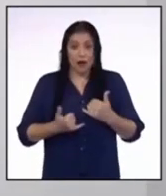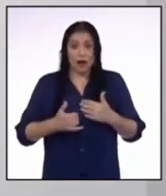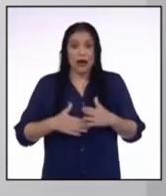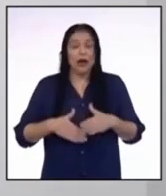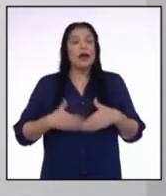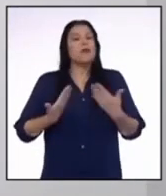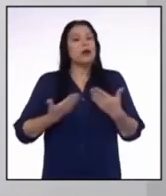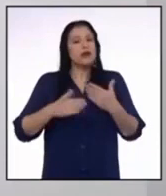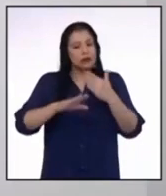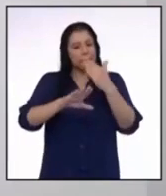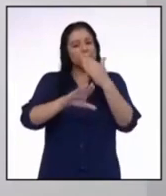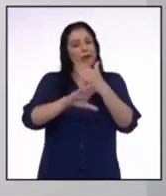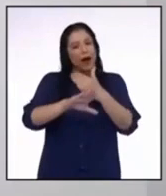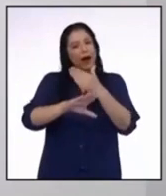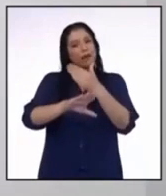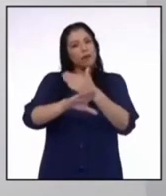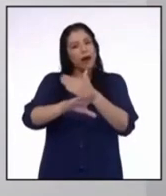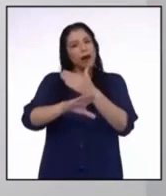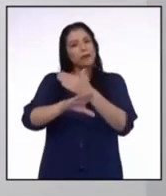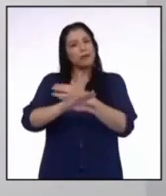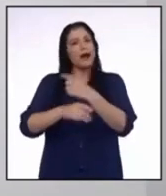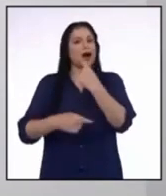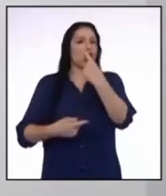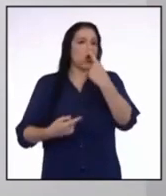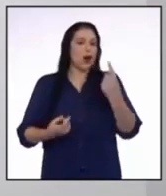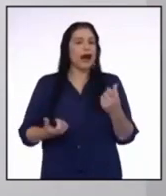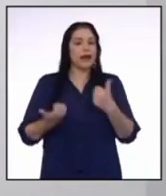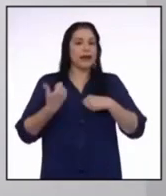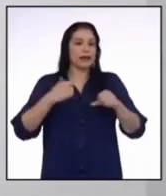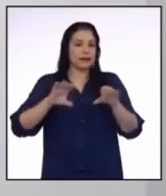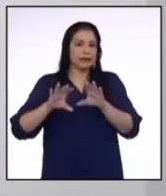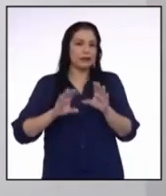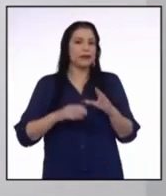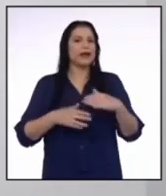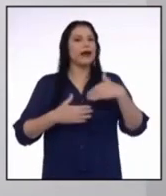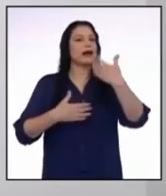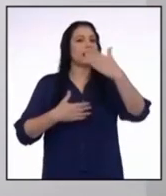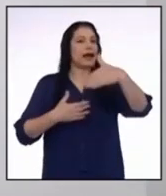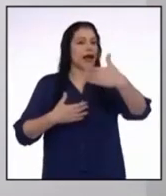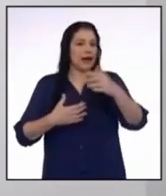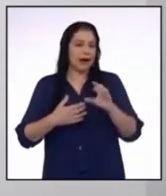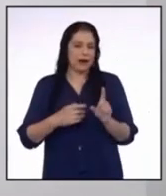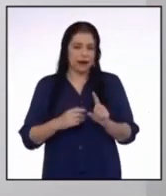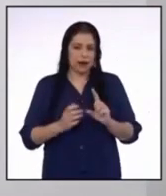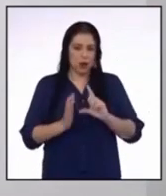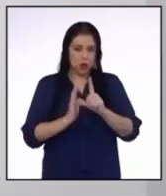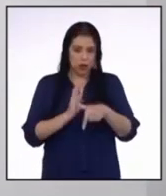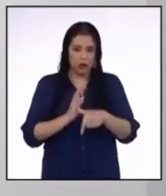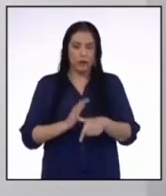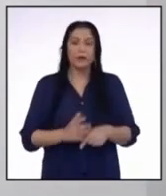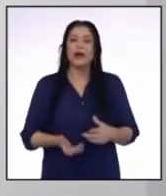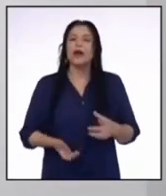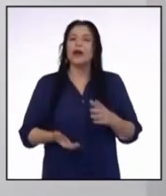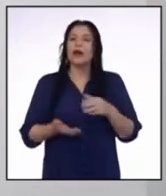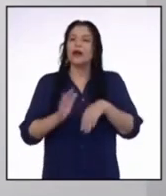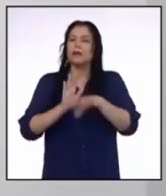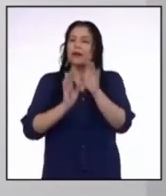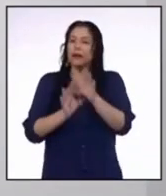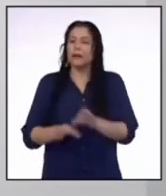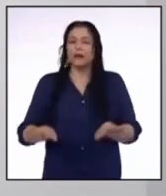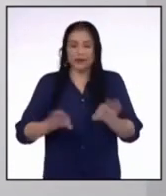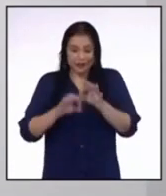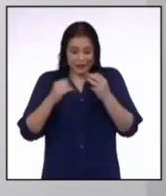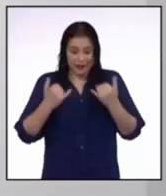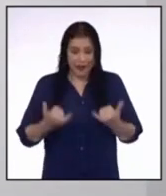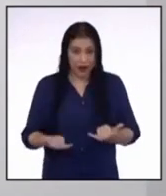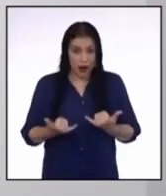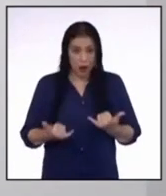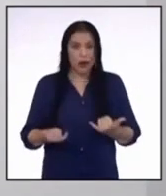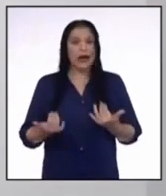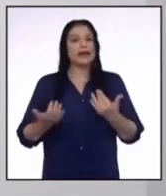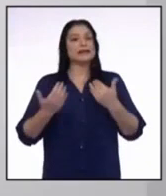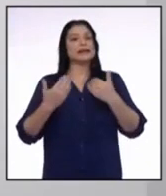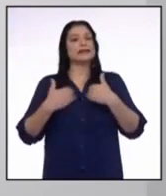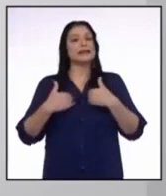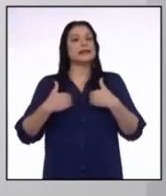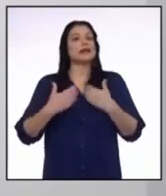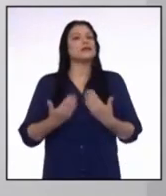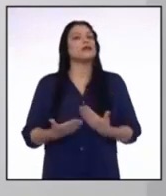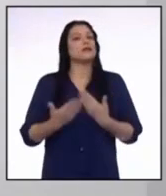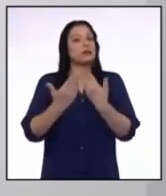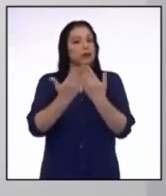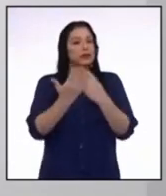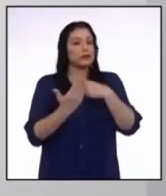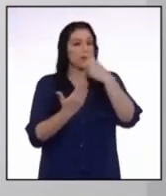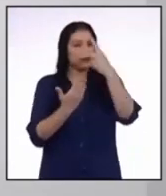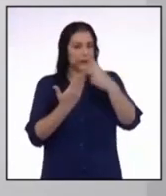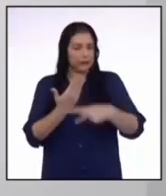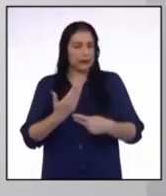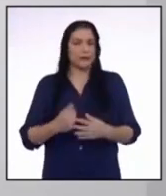ser mejorado con las actividades que realicen posteriormente. Lo importante ahora es tener una